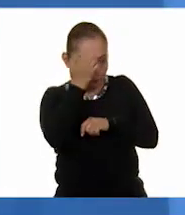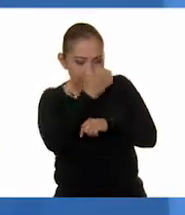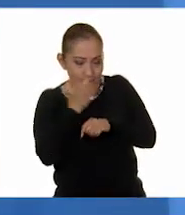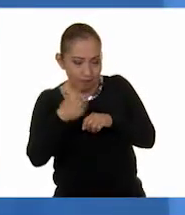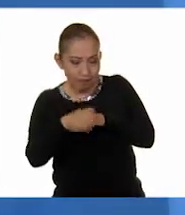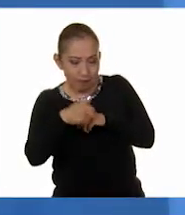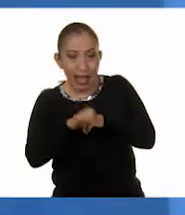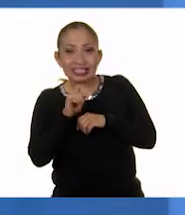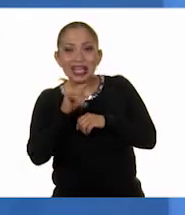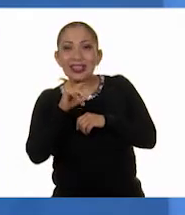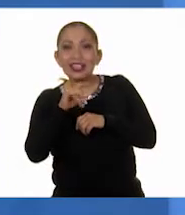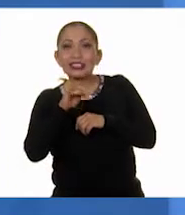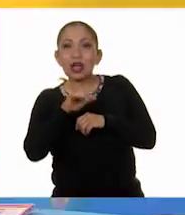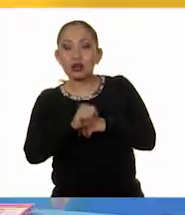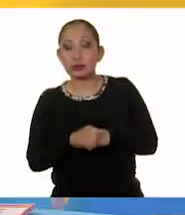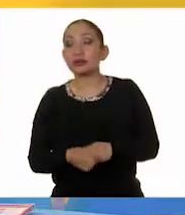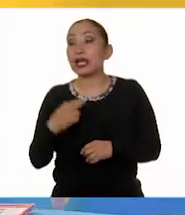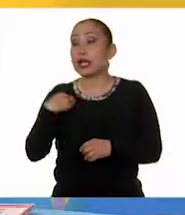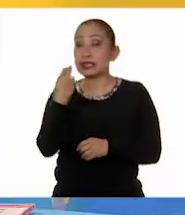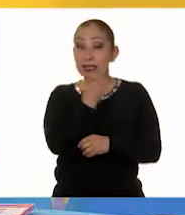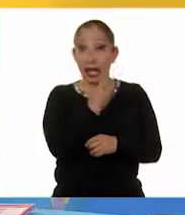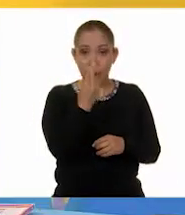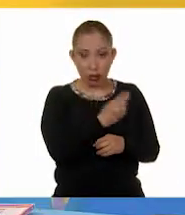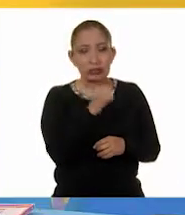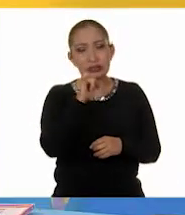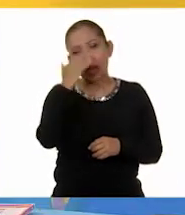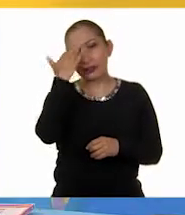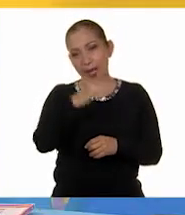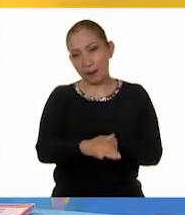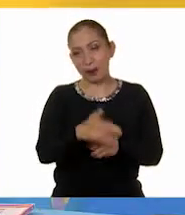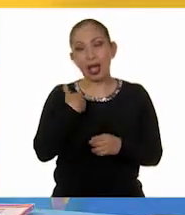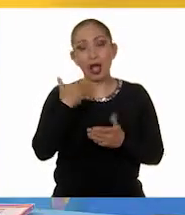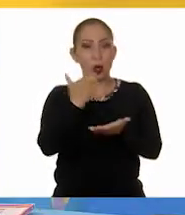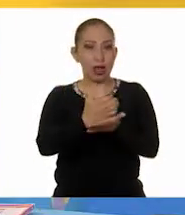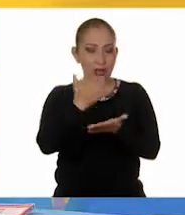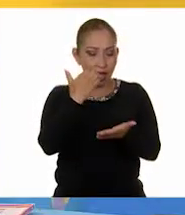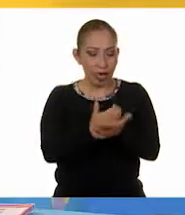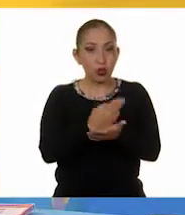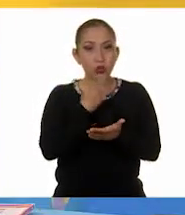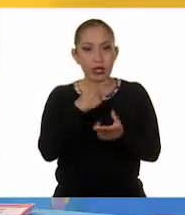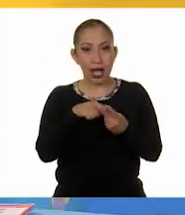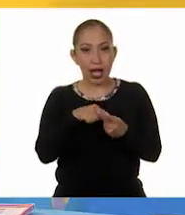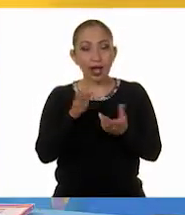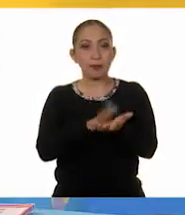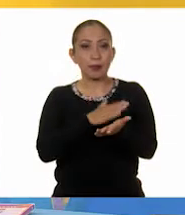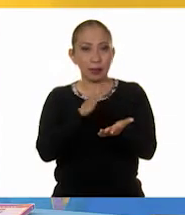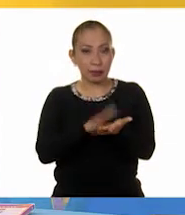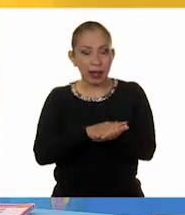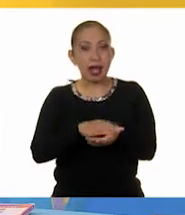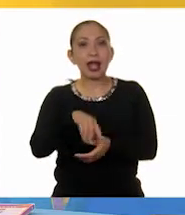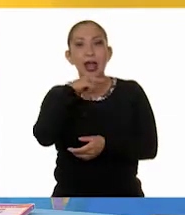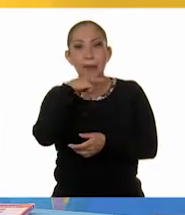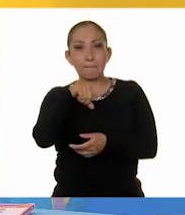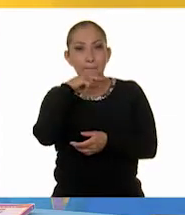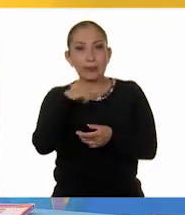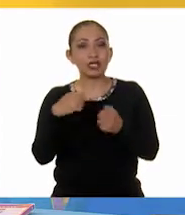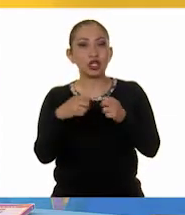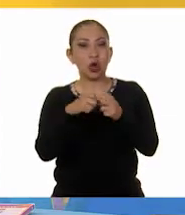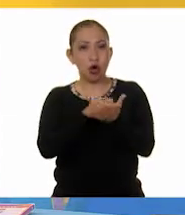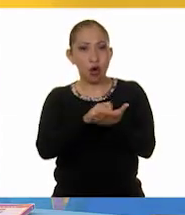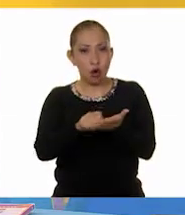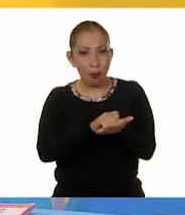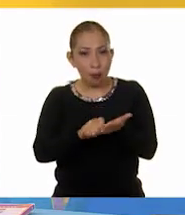a necesitar, maestra? Pues además de nuestros materiales como un cuaderno o una hoja, lápiz, goma, sacapuntas para